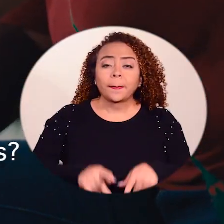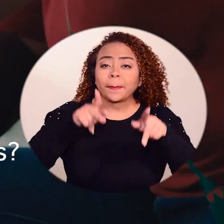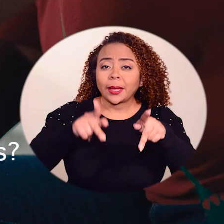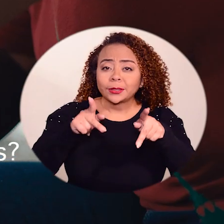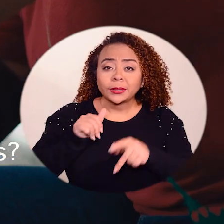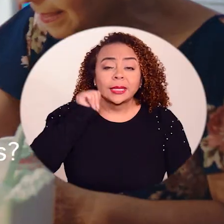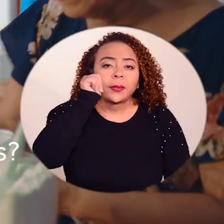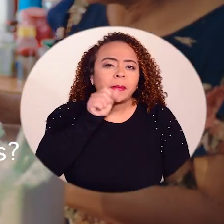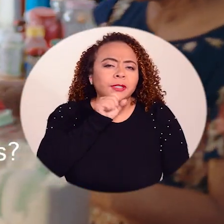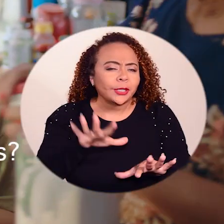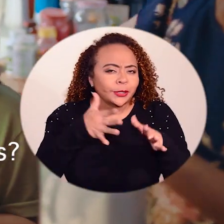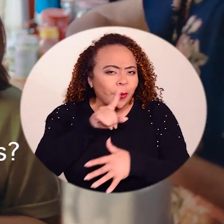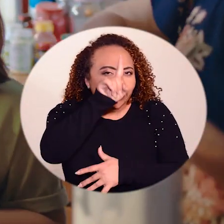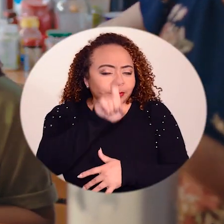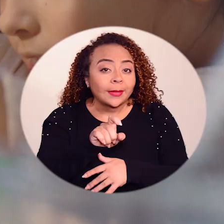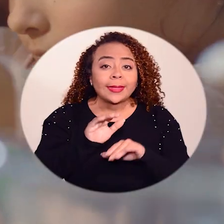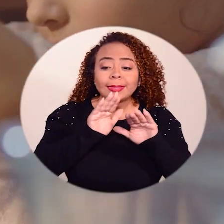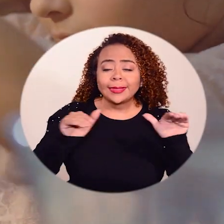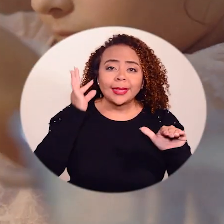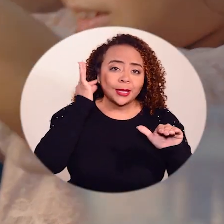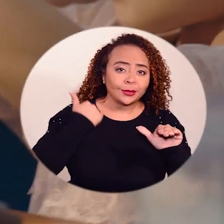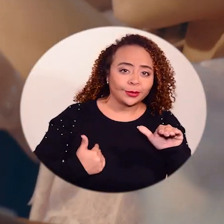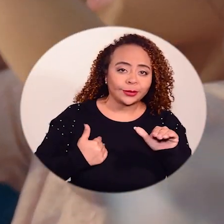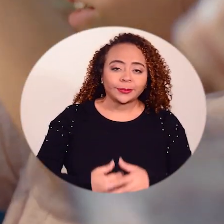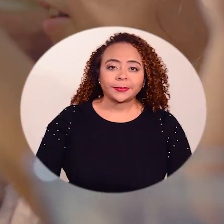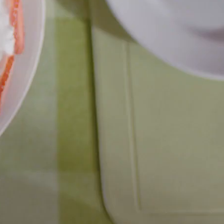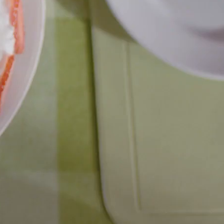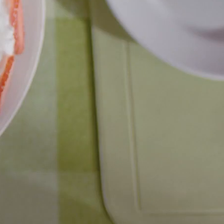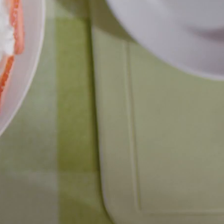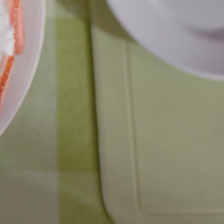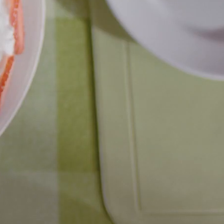¿Cómo están las personas mayores, los niños y las niñas?